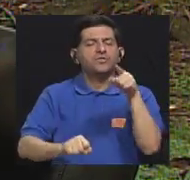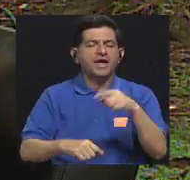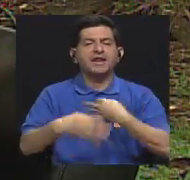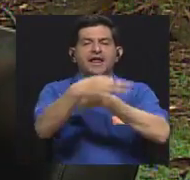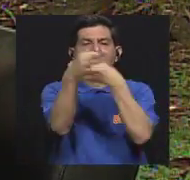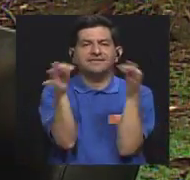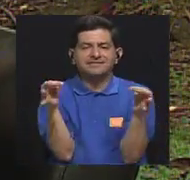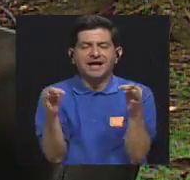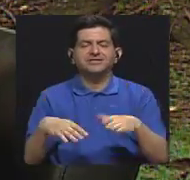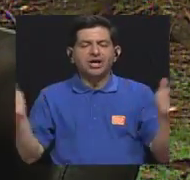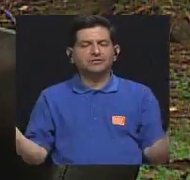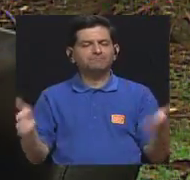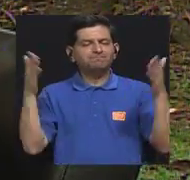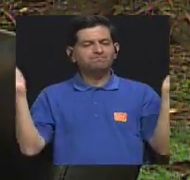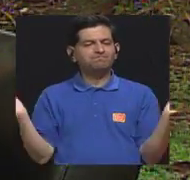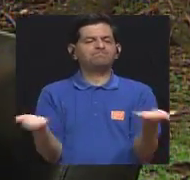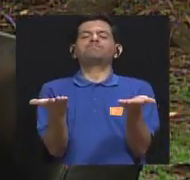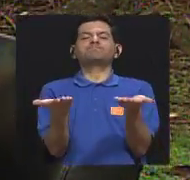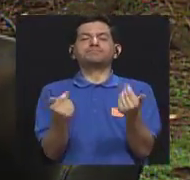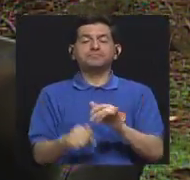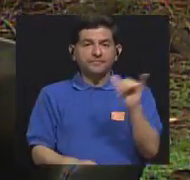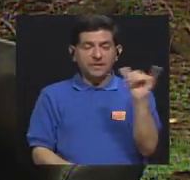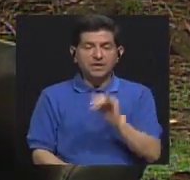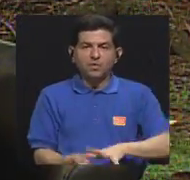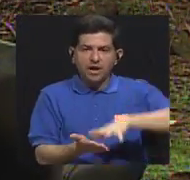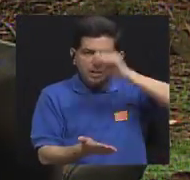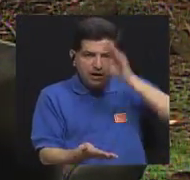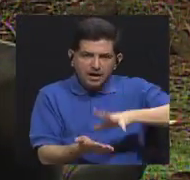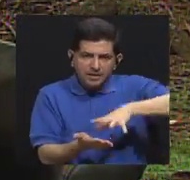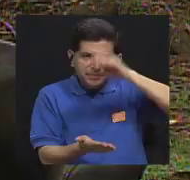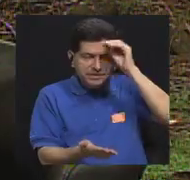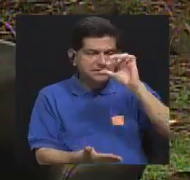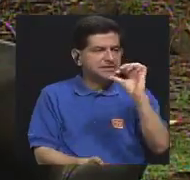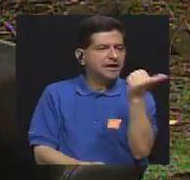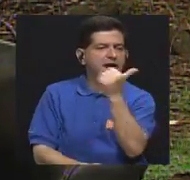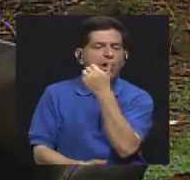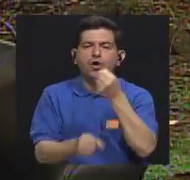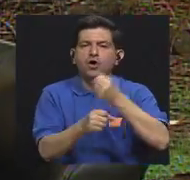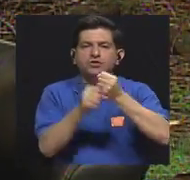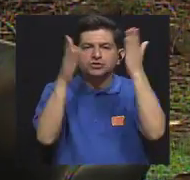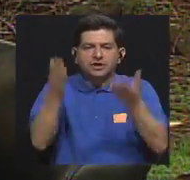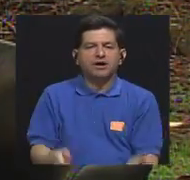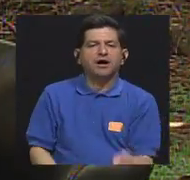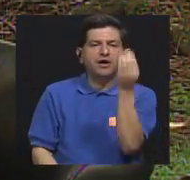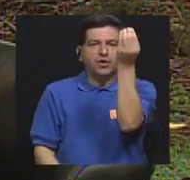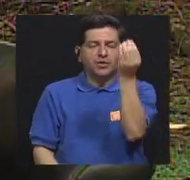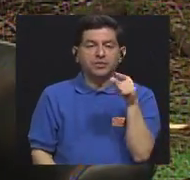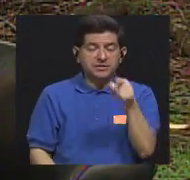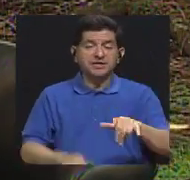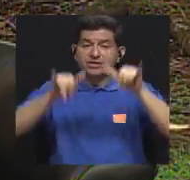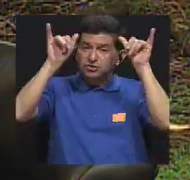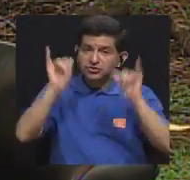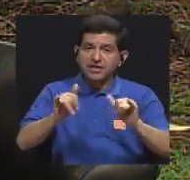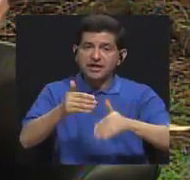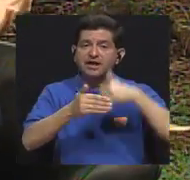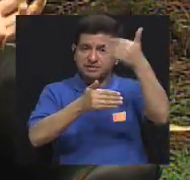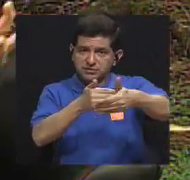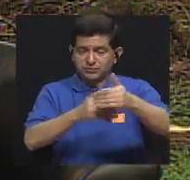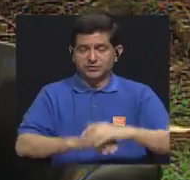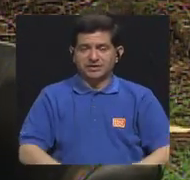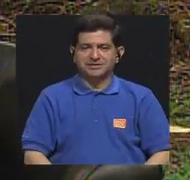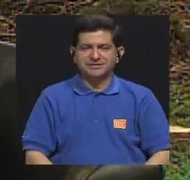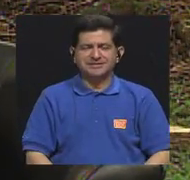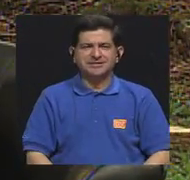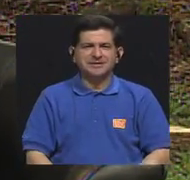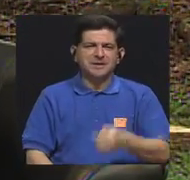que pueda generar talleres de motivación y de aprendizaje para los otros empleados más jóvenes que van a quedar en